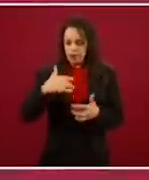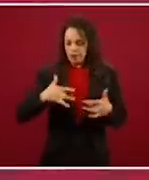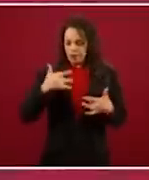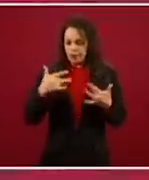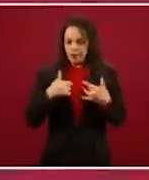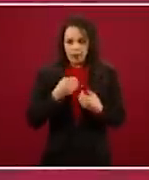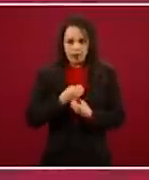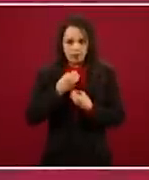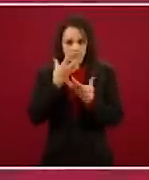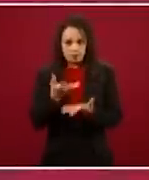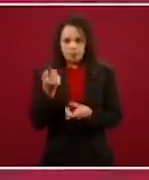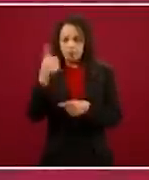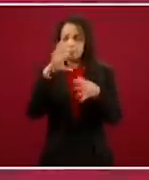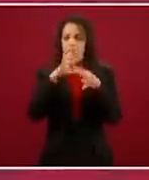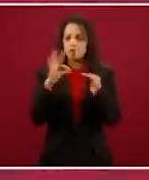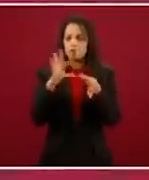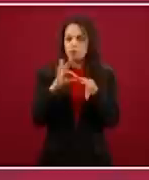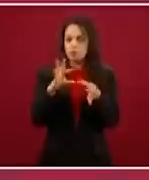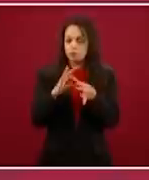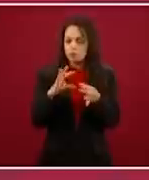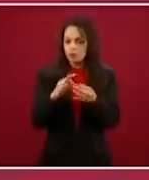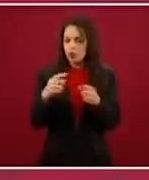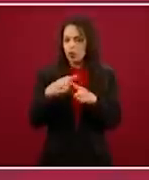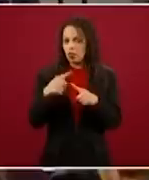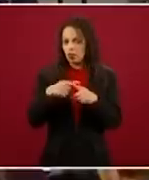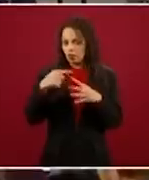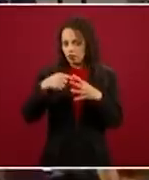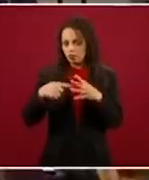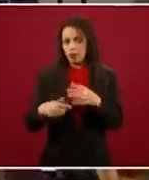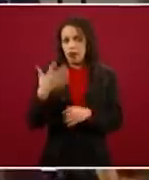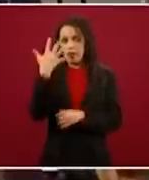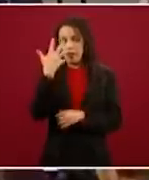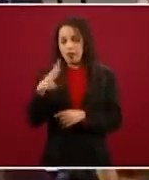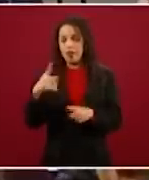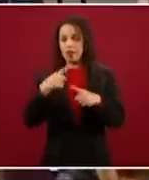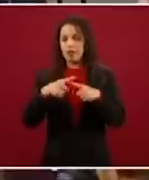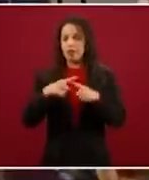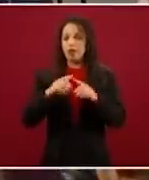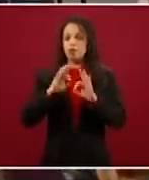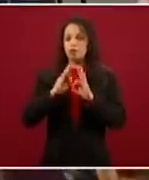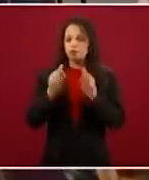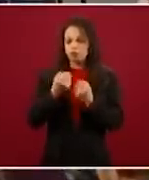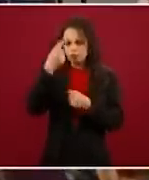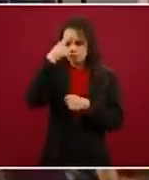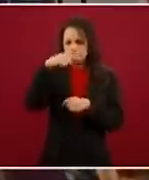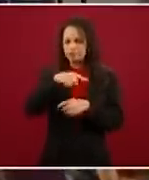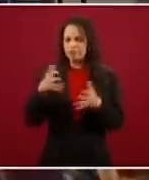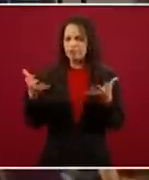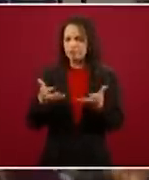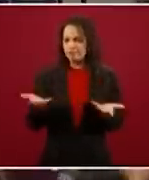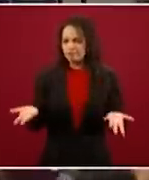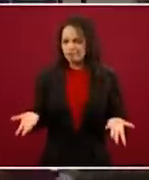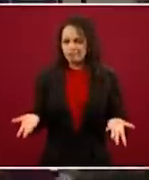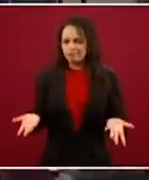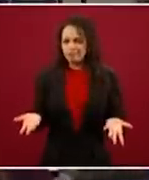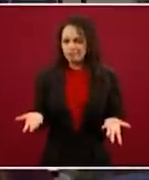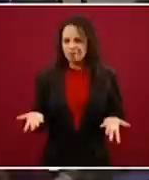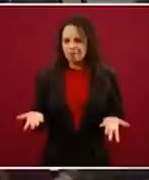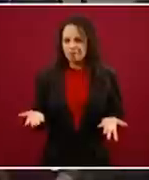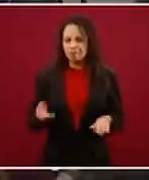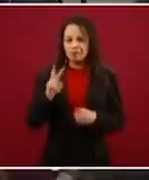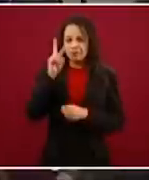di a conocer 10 acciones. O sea, eso no lo hace, con todo